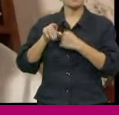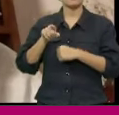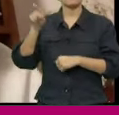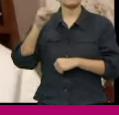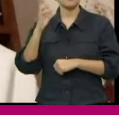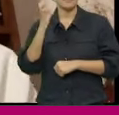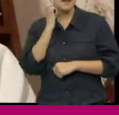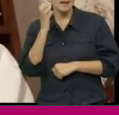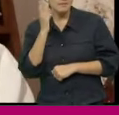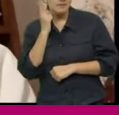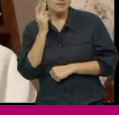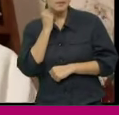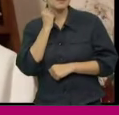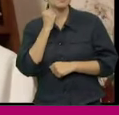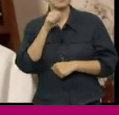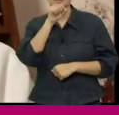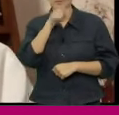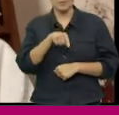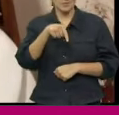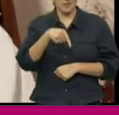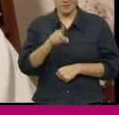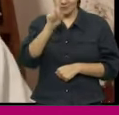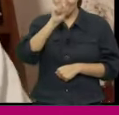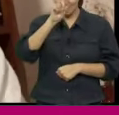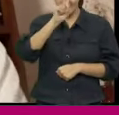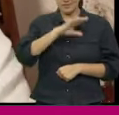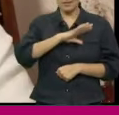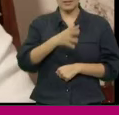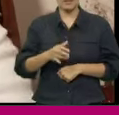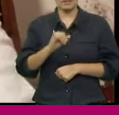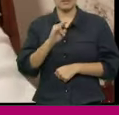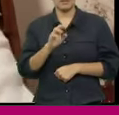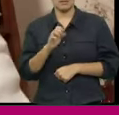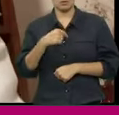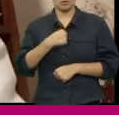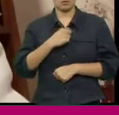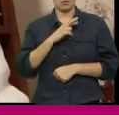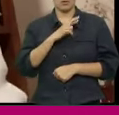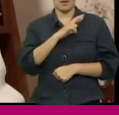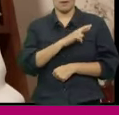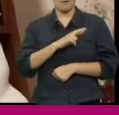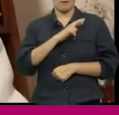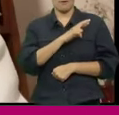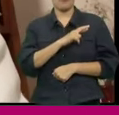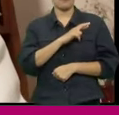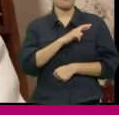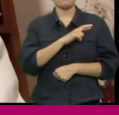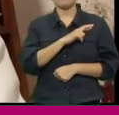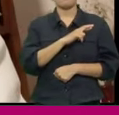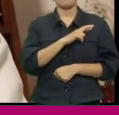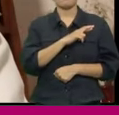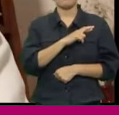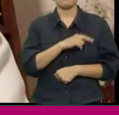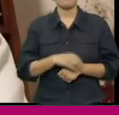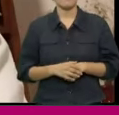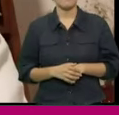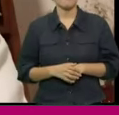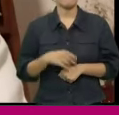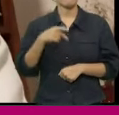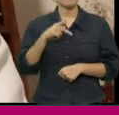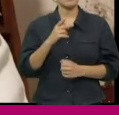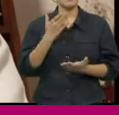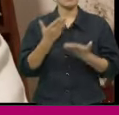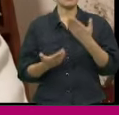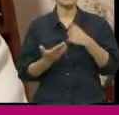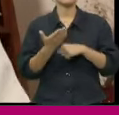cámaras, aquí mismo, en el Consejo General del INE. Yo no soy rencoroso ni nada parecido, pero pedirnos